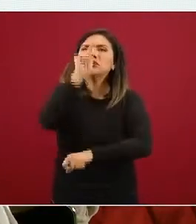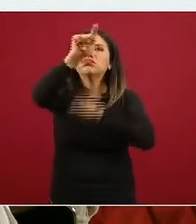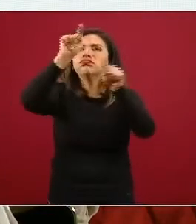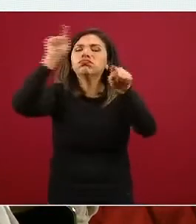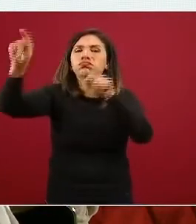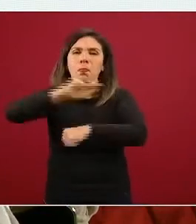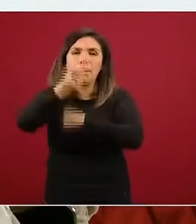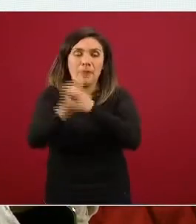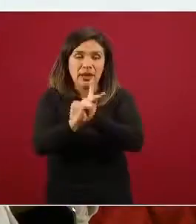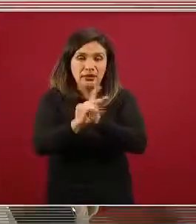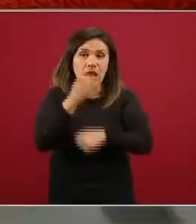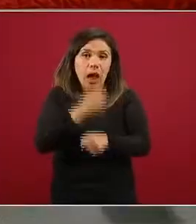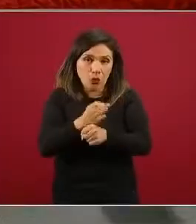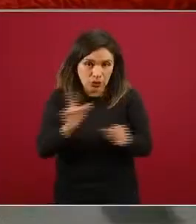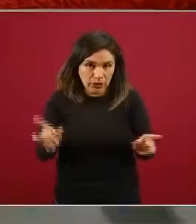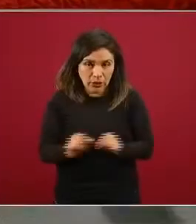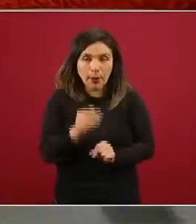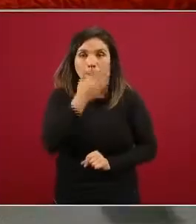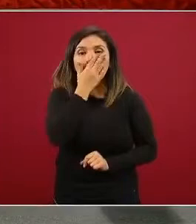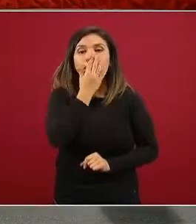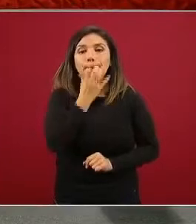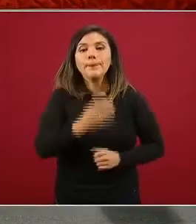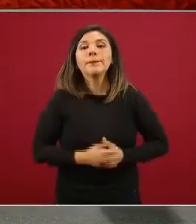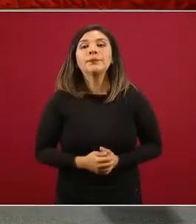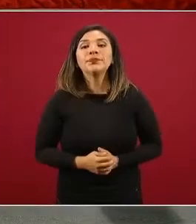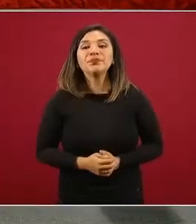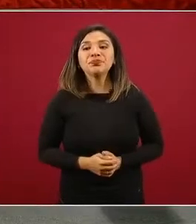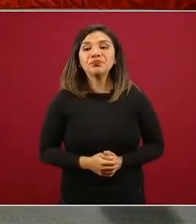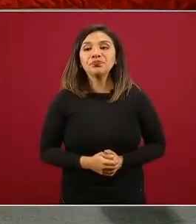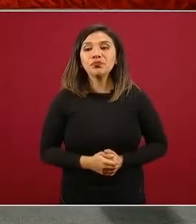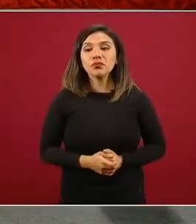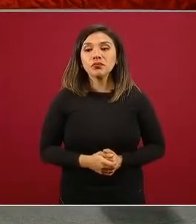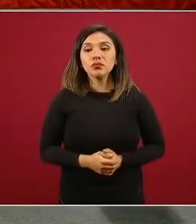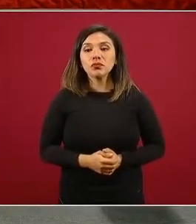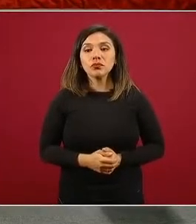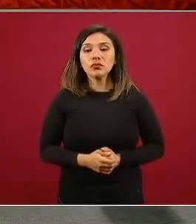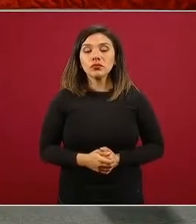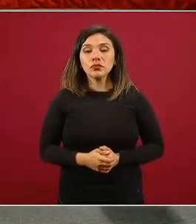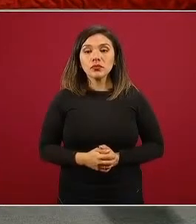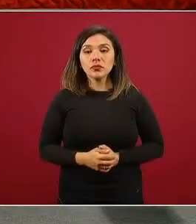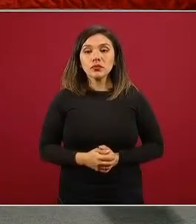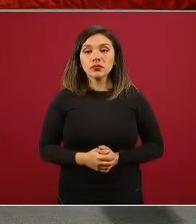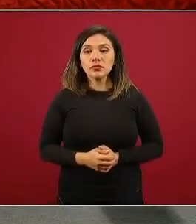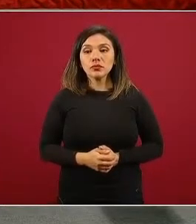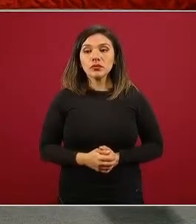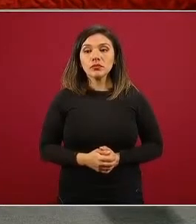otros países hasta el momento. Si me pasan la siguiente, por favor.